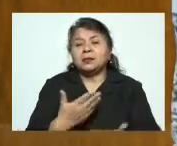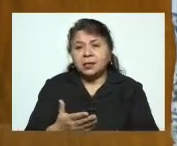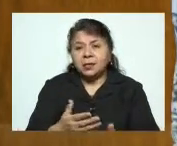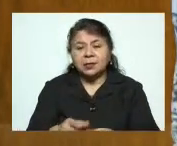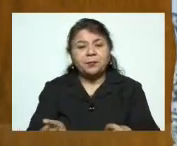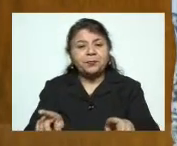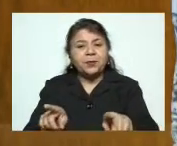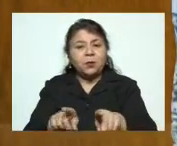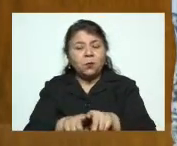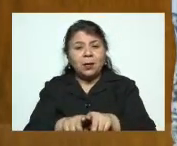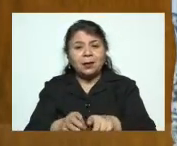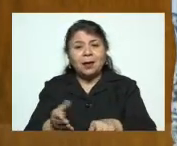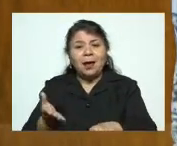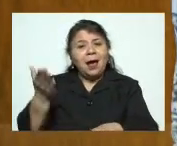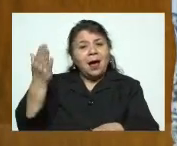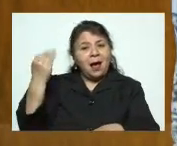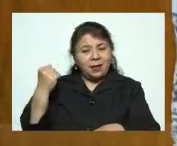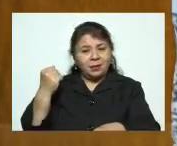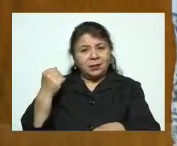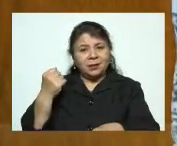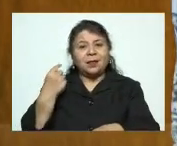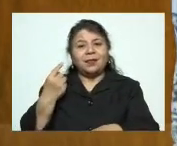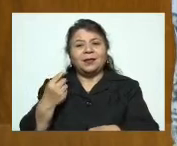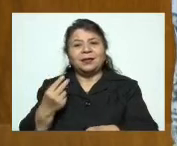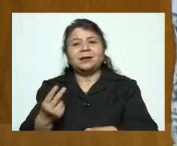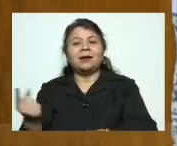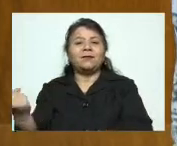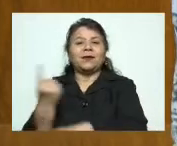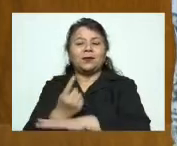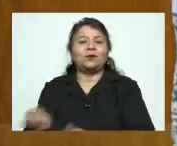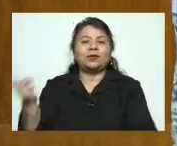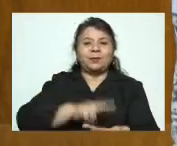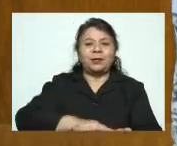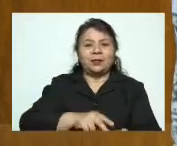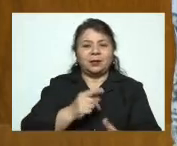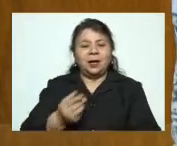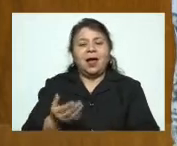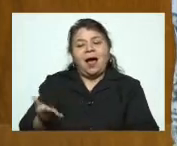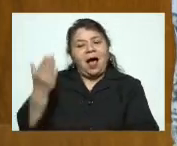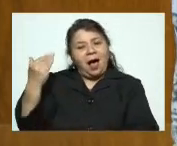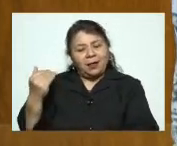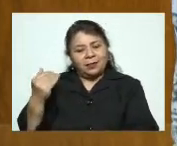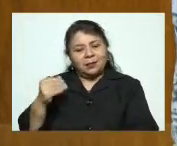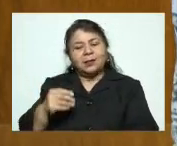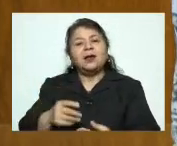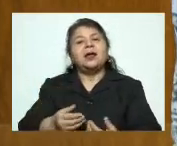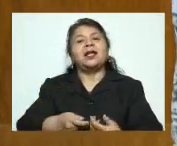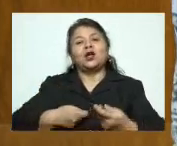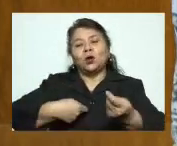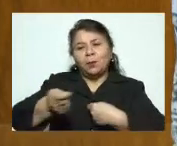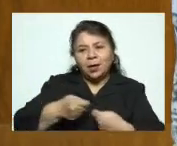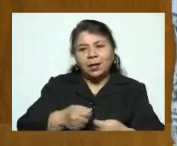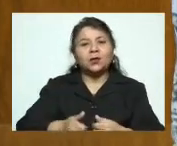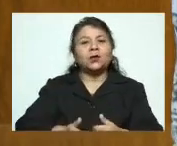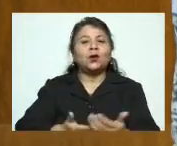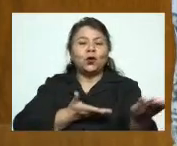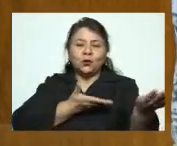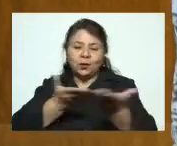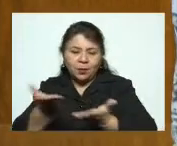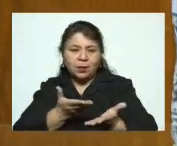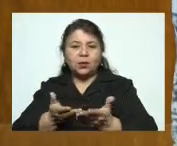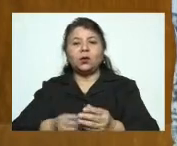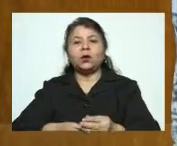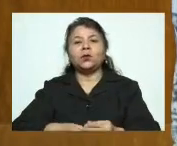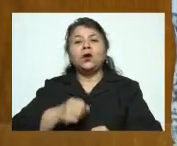antes de ingresar a la fase 1. Y por mencionar el comercio, los servicios, la industria, la